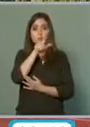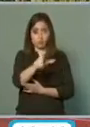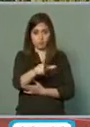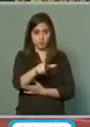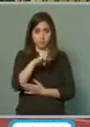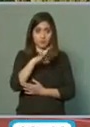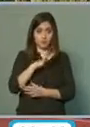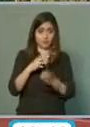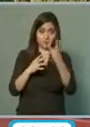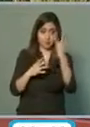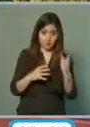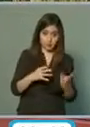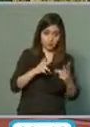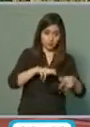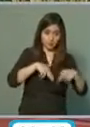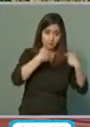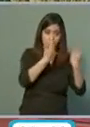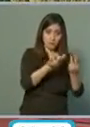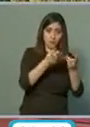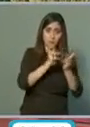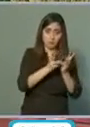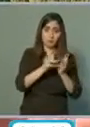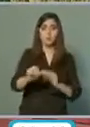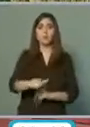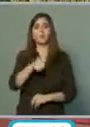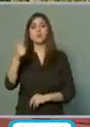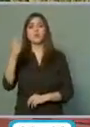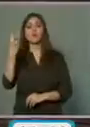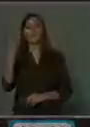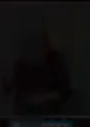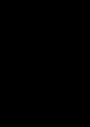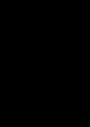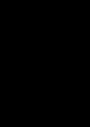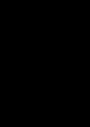que son 3 para WhatsApp y 3 para Twitter. Eloísa, muchísimas gracias por acompañarnos. Gracias a ustedes.